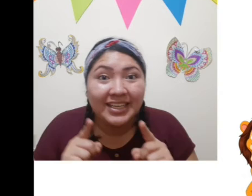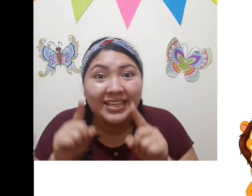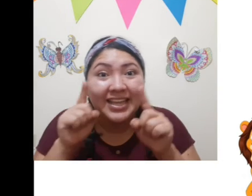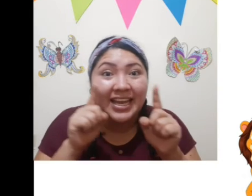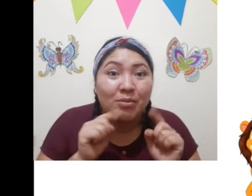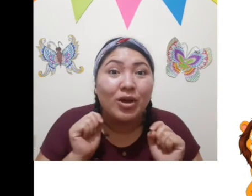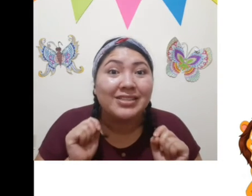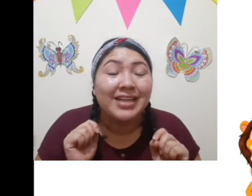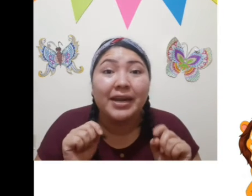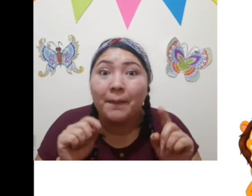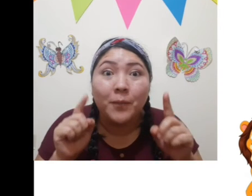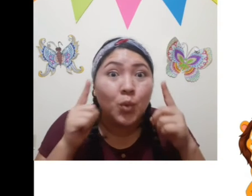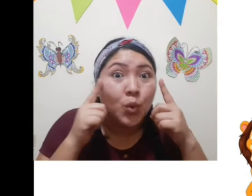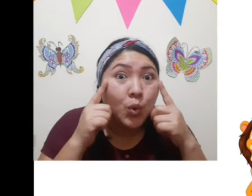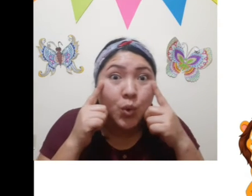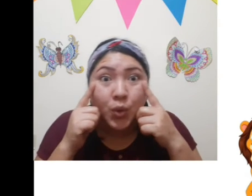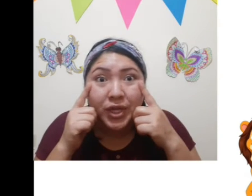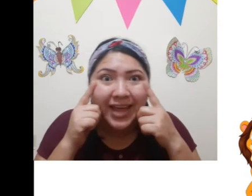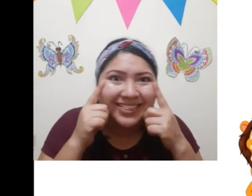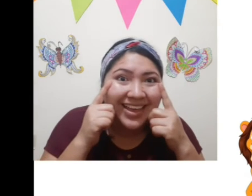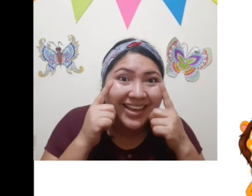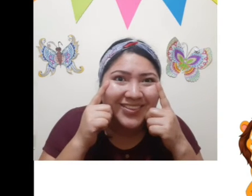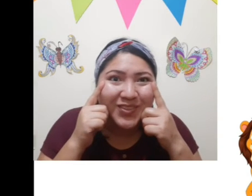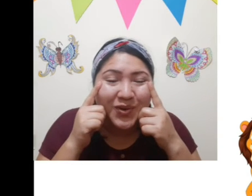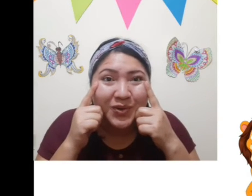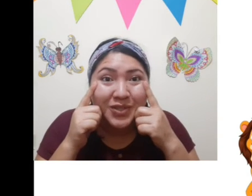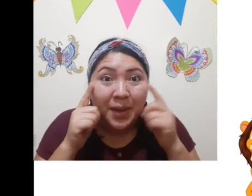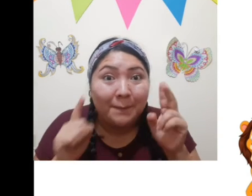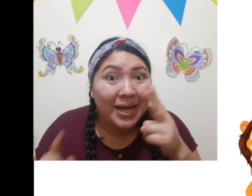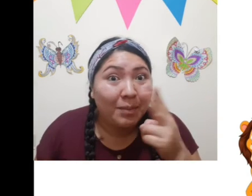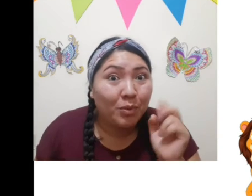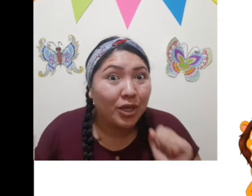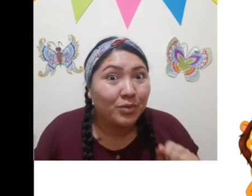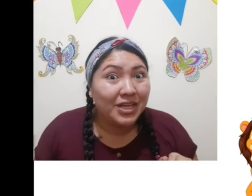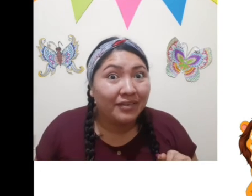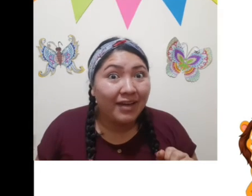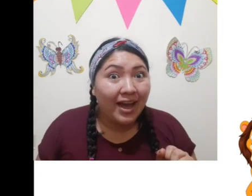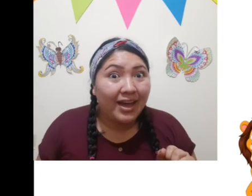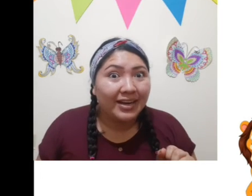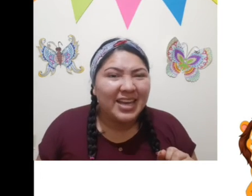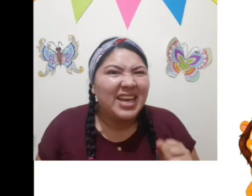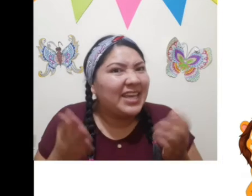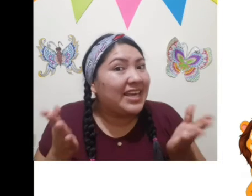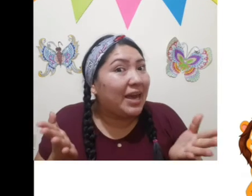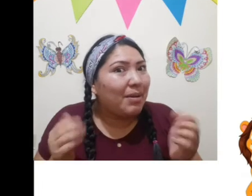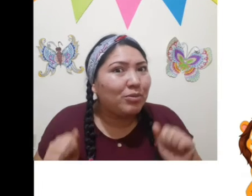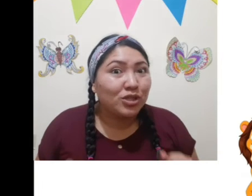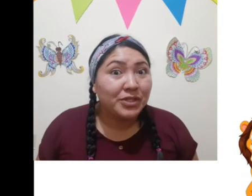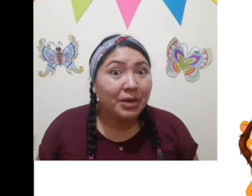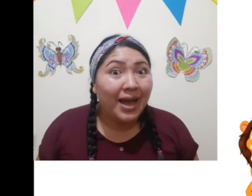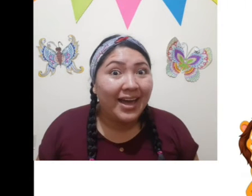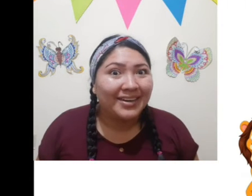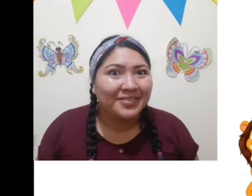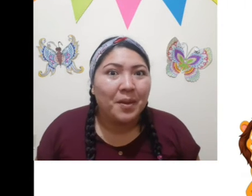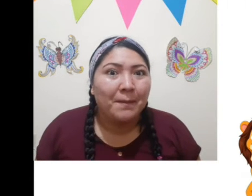y tenemos que estar muy atentos para poder observar y que vamos